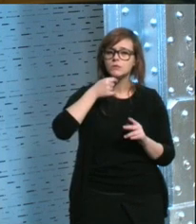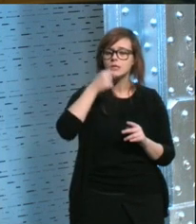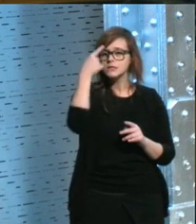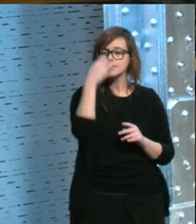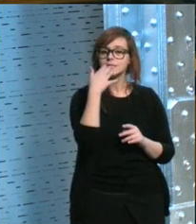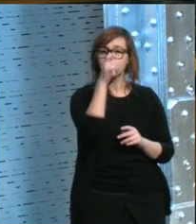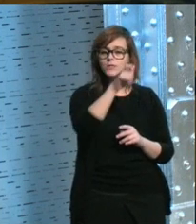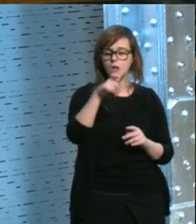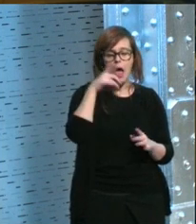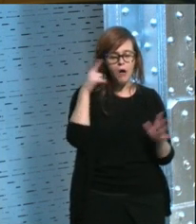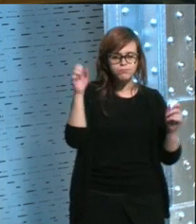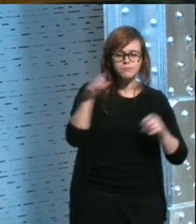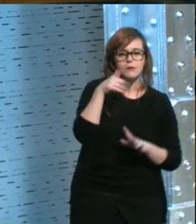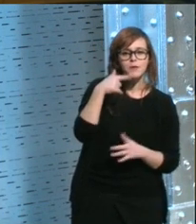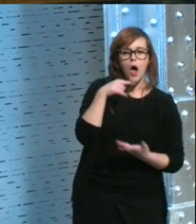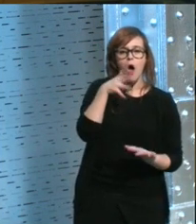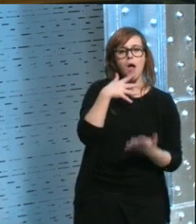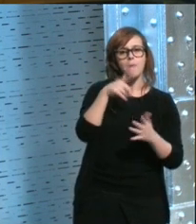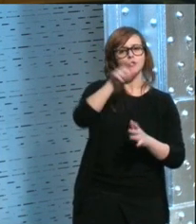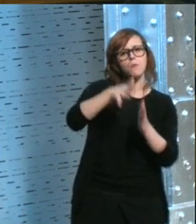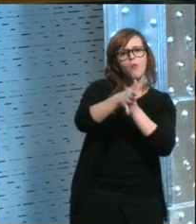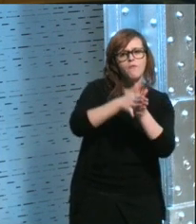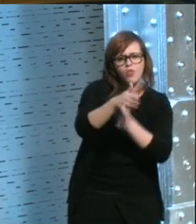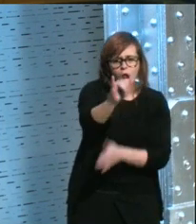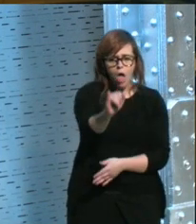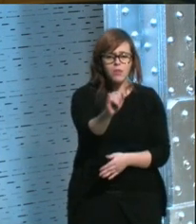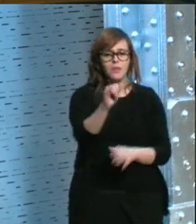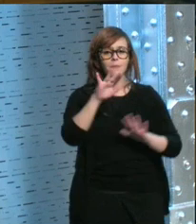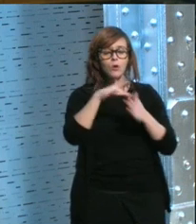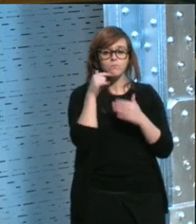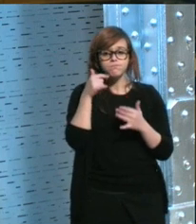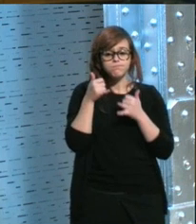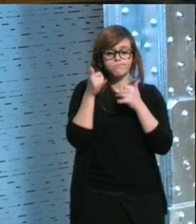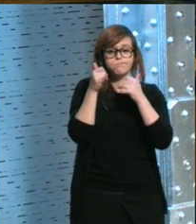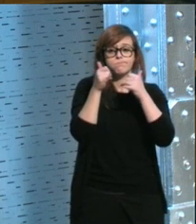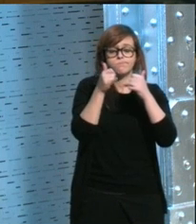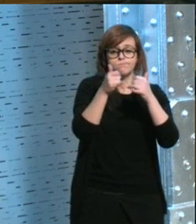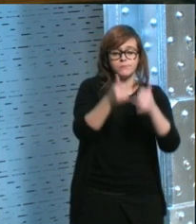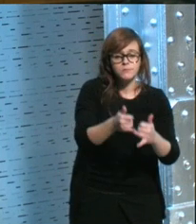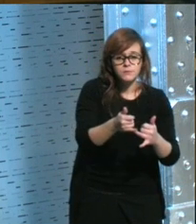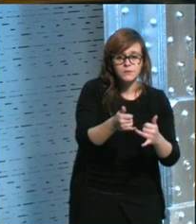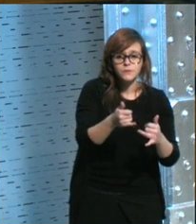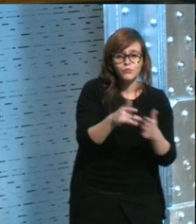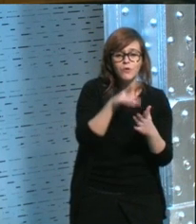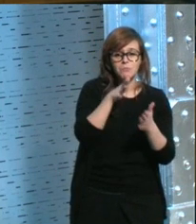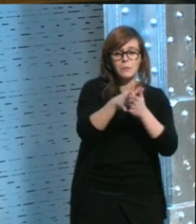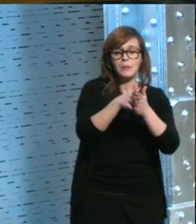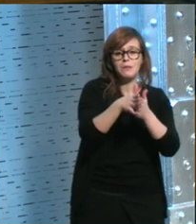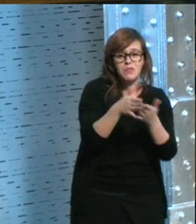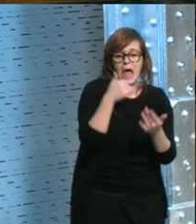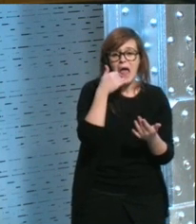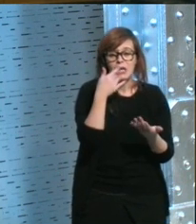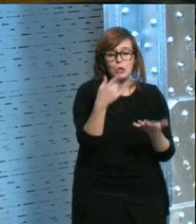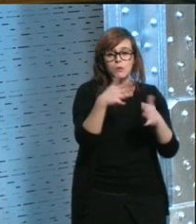esta gente, porque ahora está motivado a hacer esa cosa y todo, pero va a llegar un punto donde se va a acabar eso, no sé, que va a